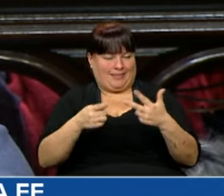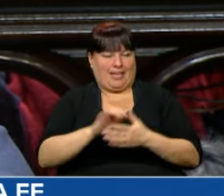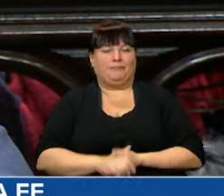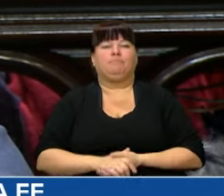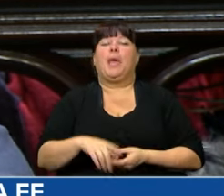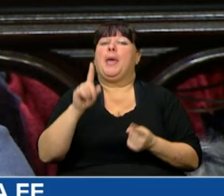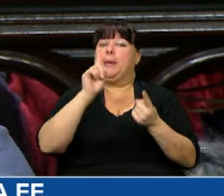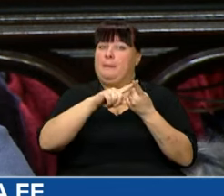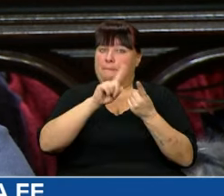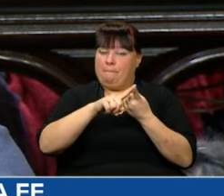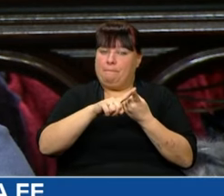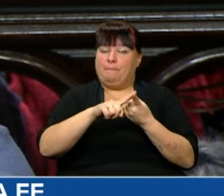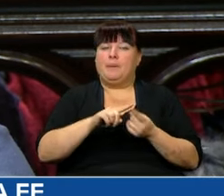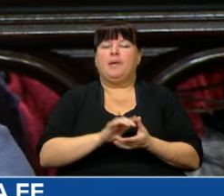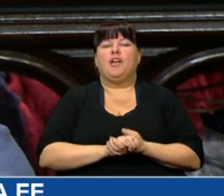primer lugar,